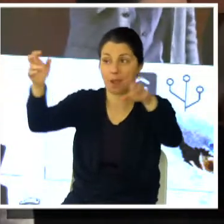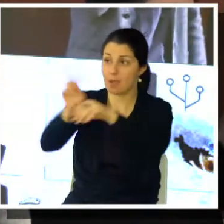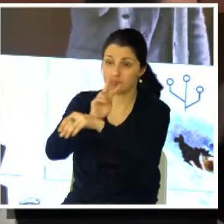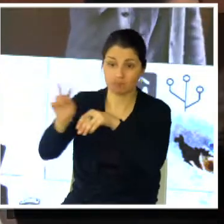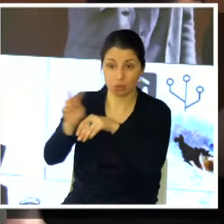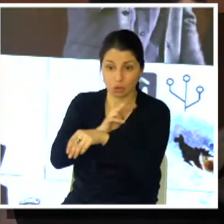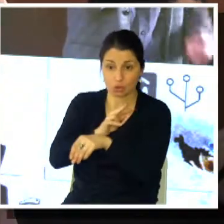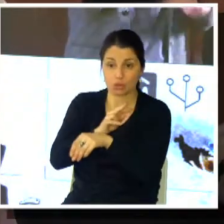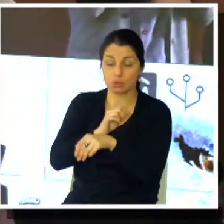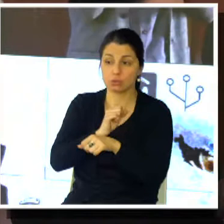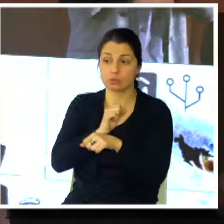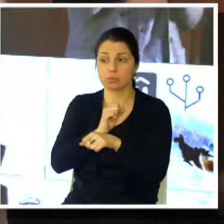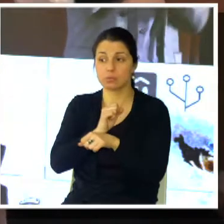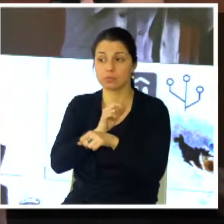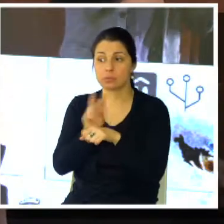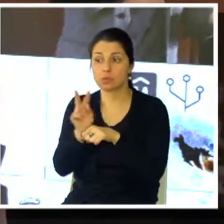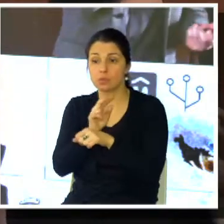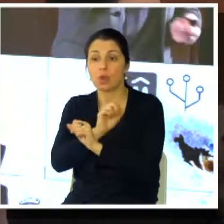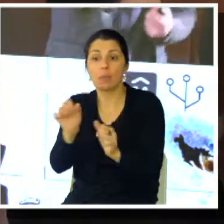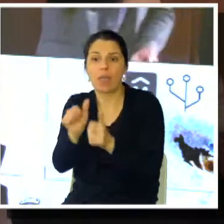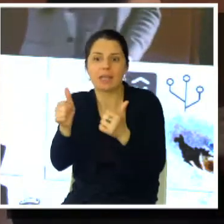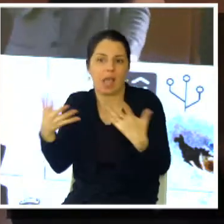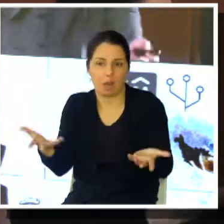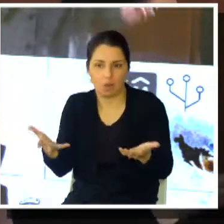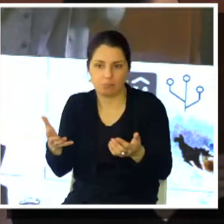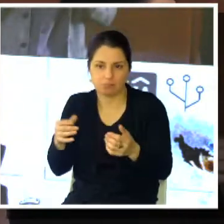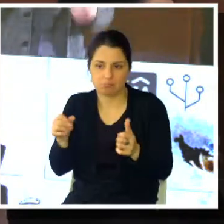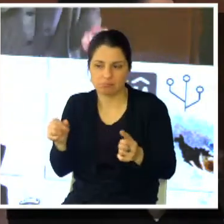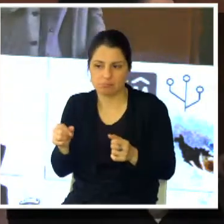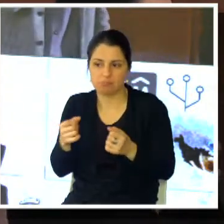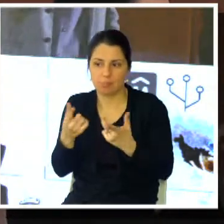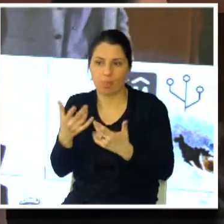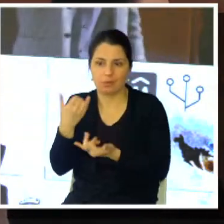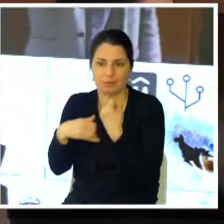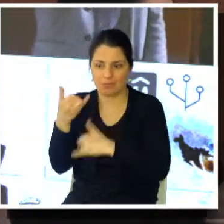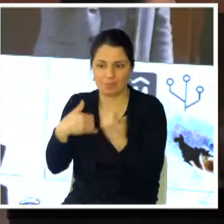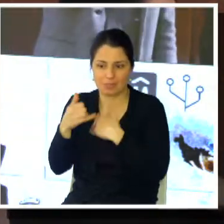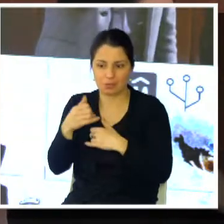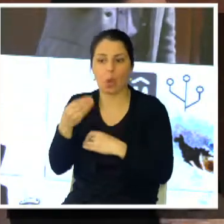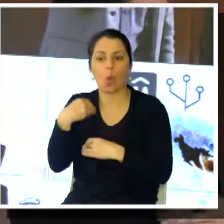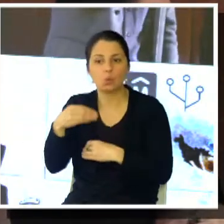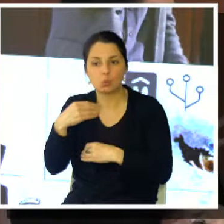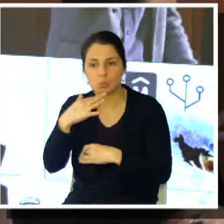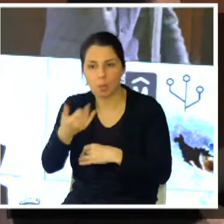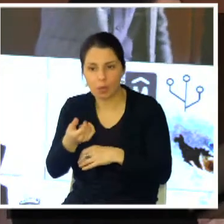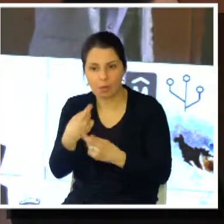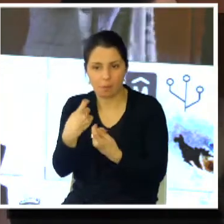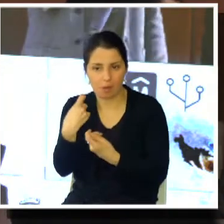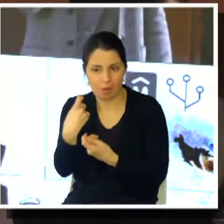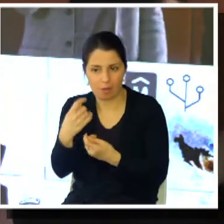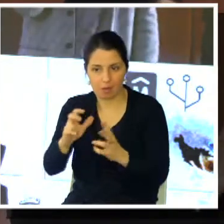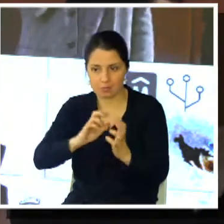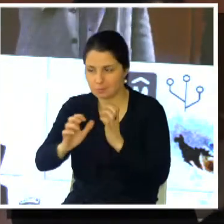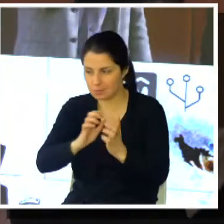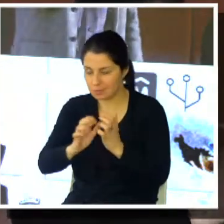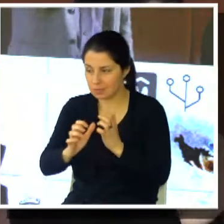control es decir, poder actuar y poder tener datos, recibir datos de consumo, por ejemplo, y de estado de las